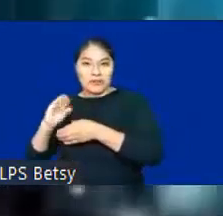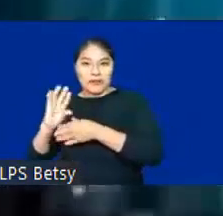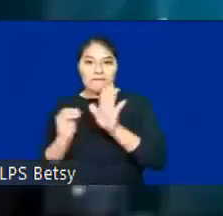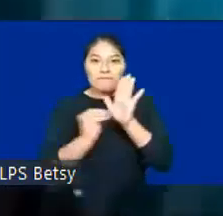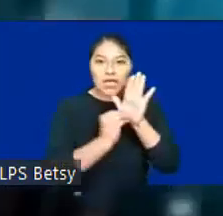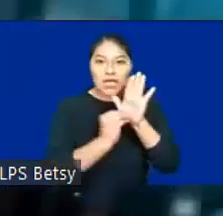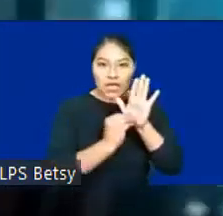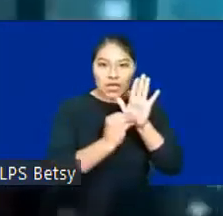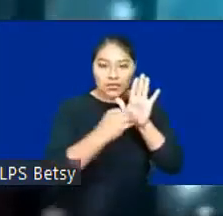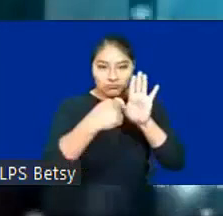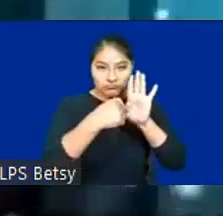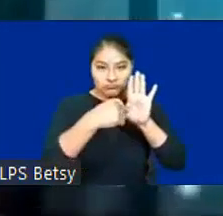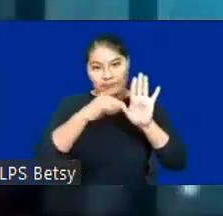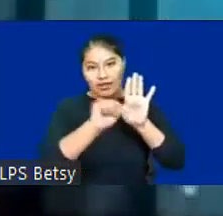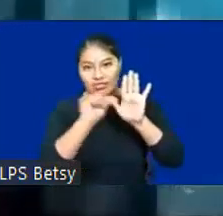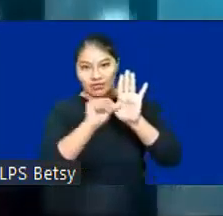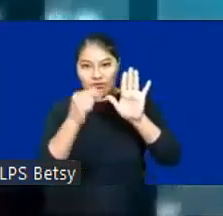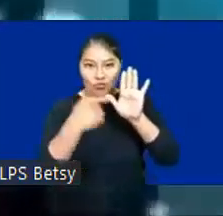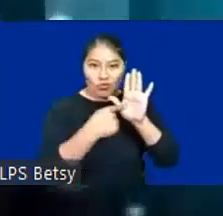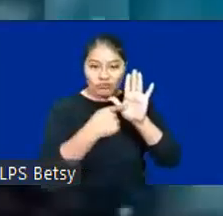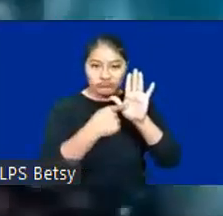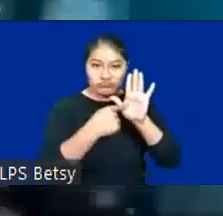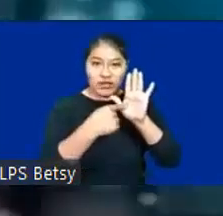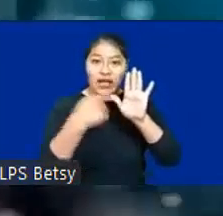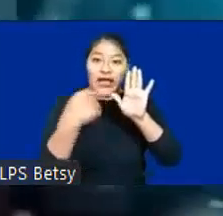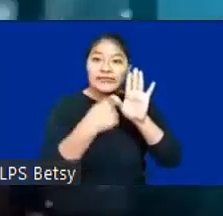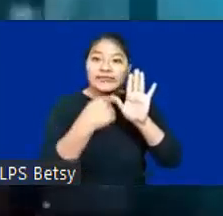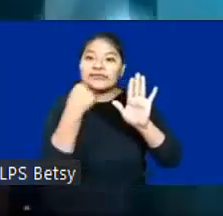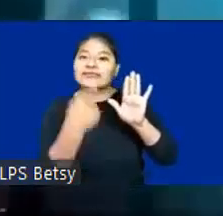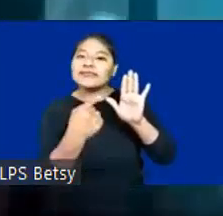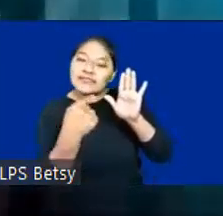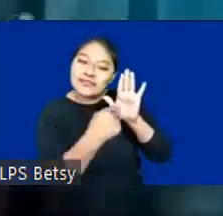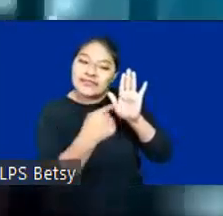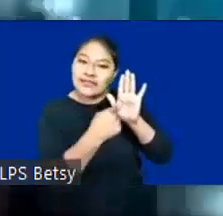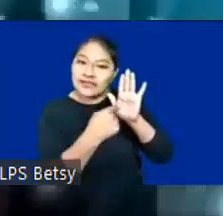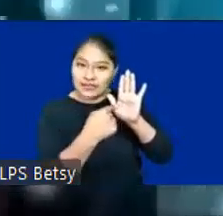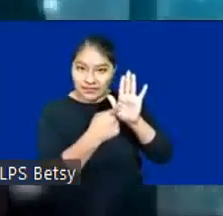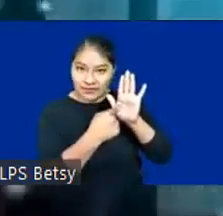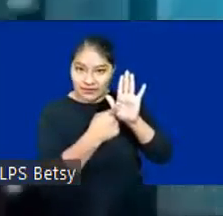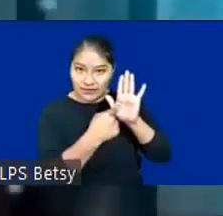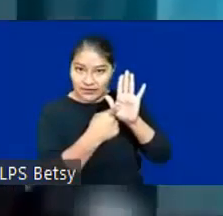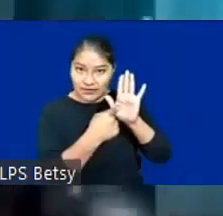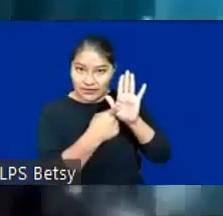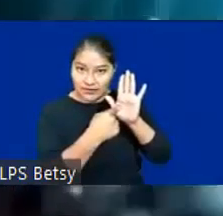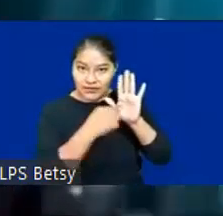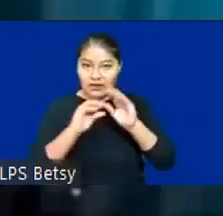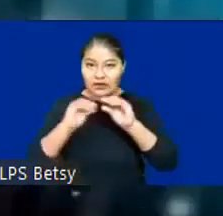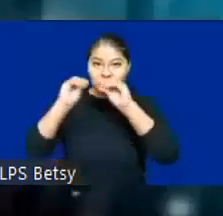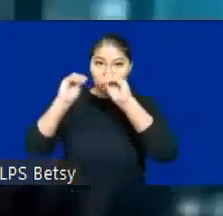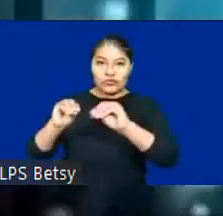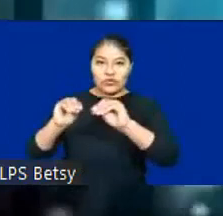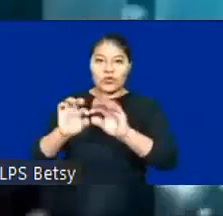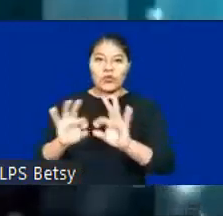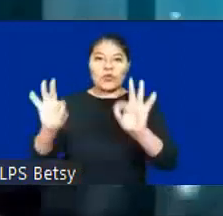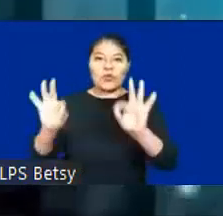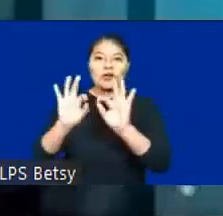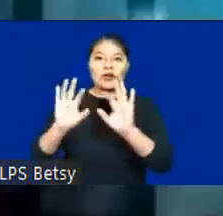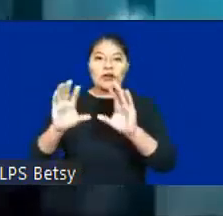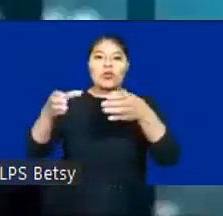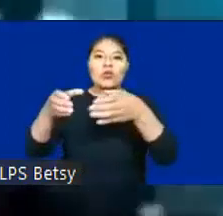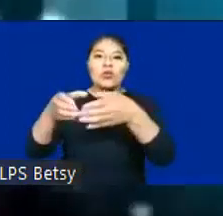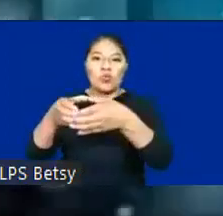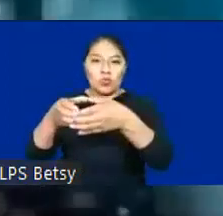dispone que las entidades públicas conformen lo que se denomina un comité de gobierno digital. Esto tiene que ver con